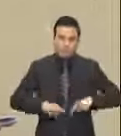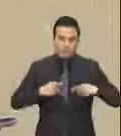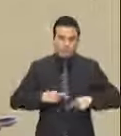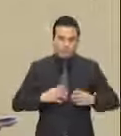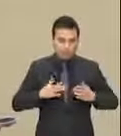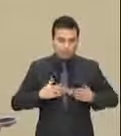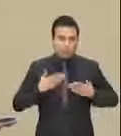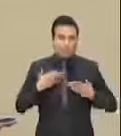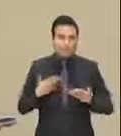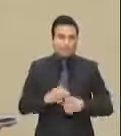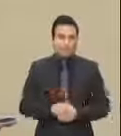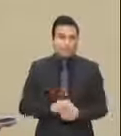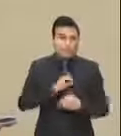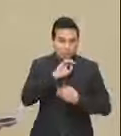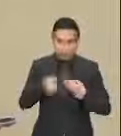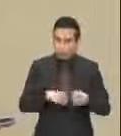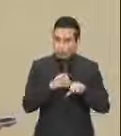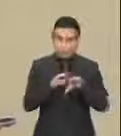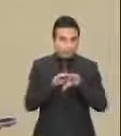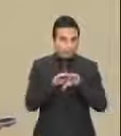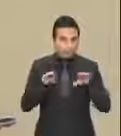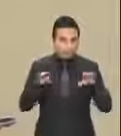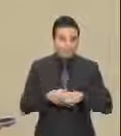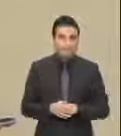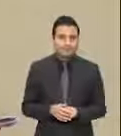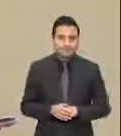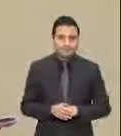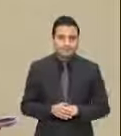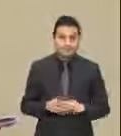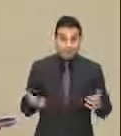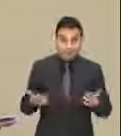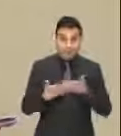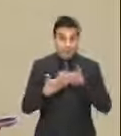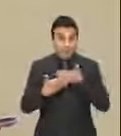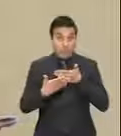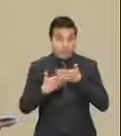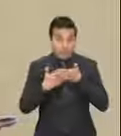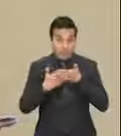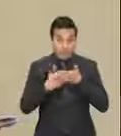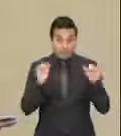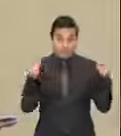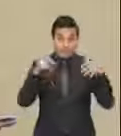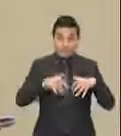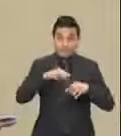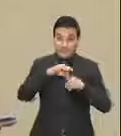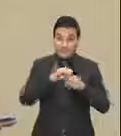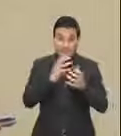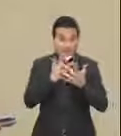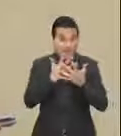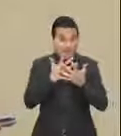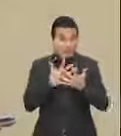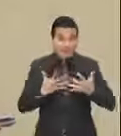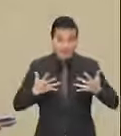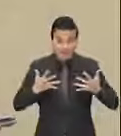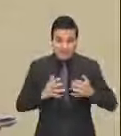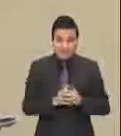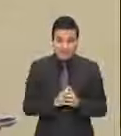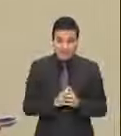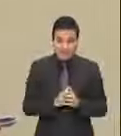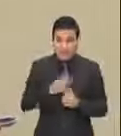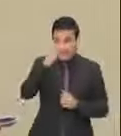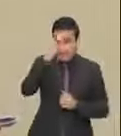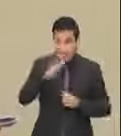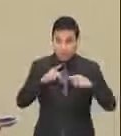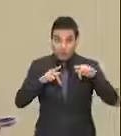los votantes en las urnas así de cara a la que será la elección más grande y compleja de nuestra historia la sociedad mexicana